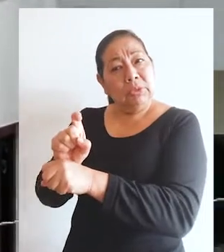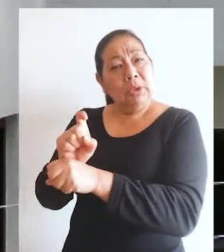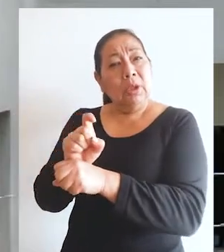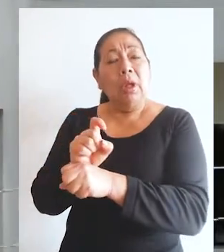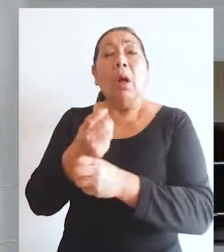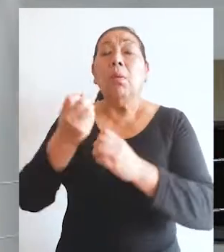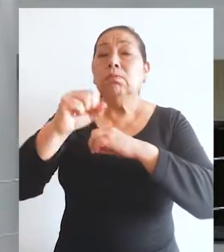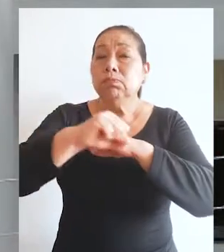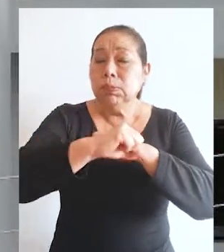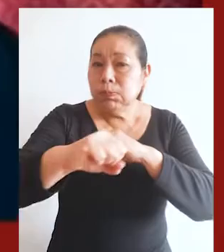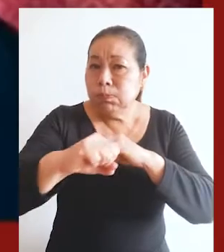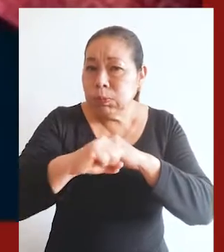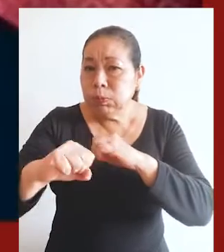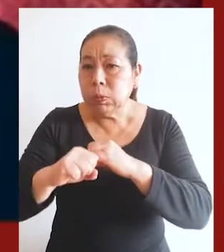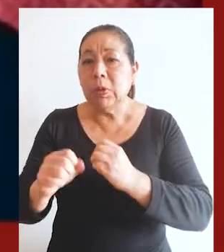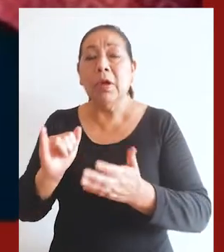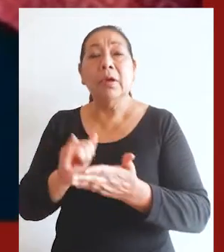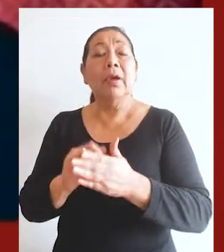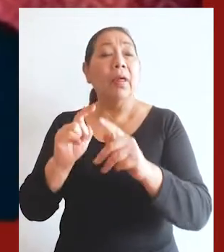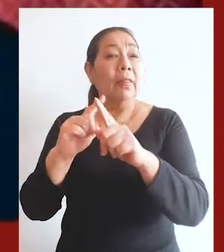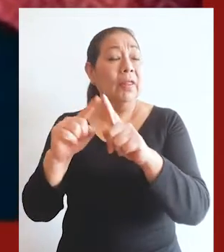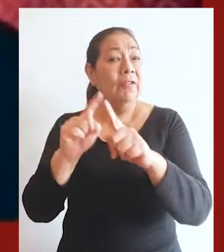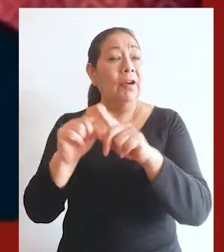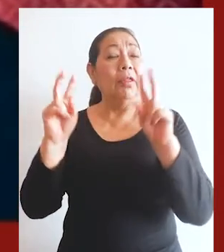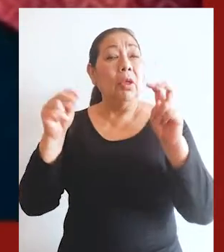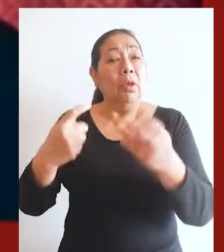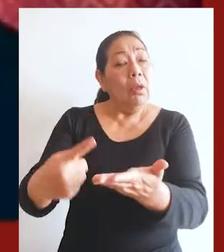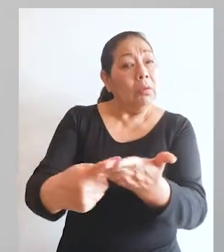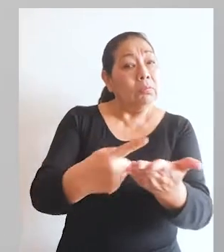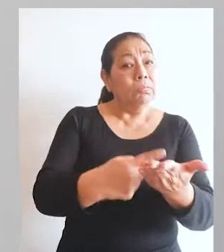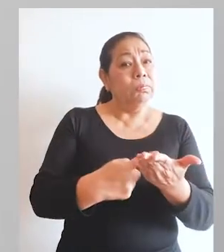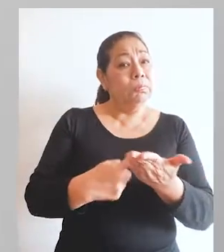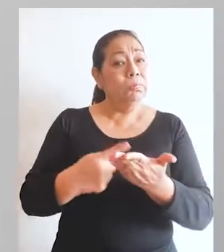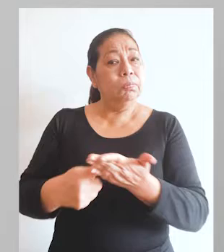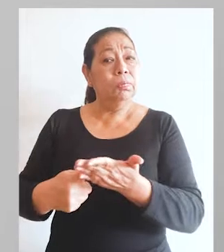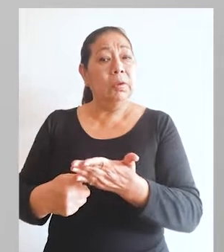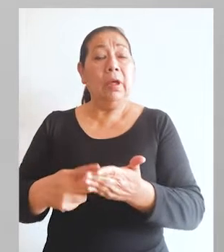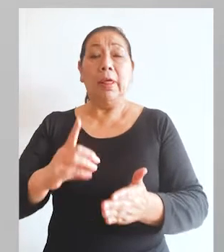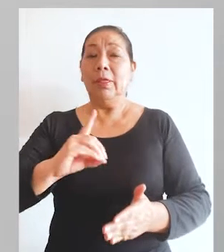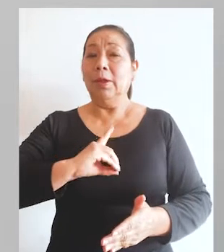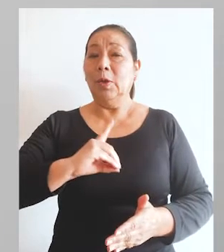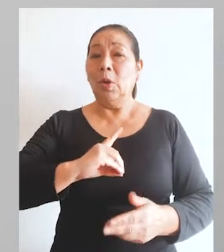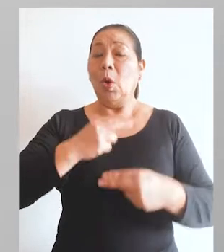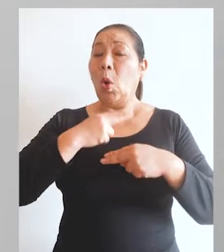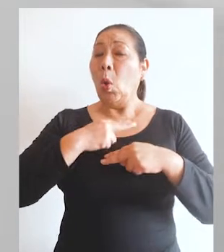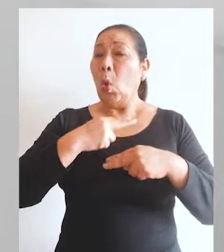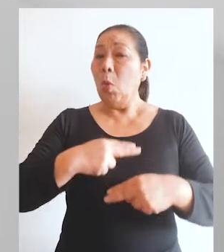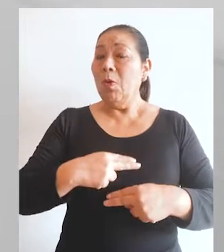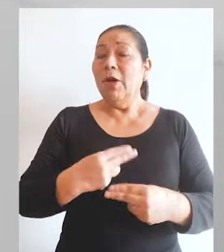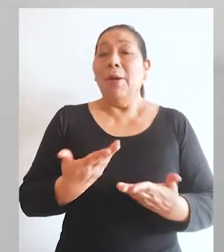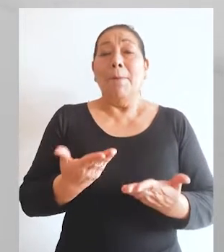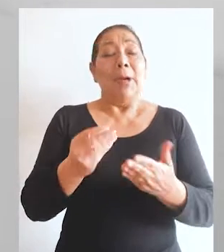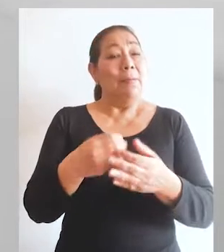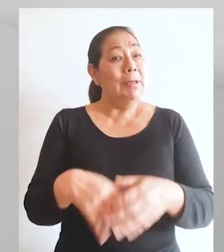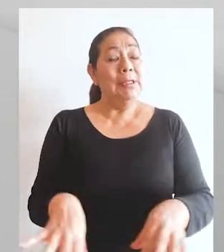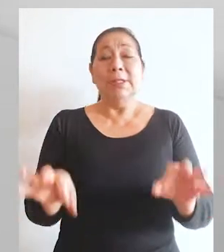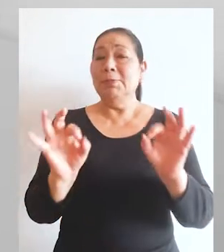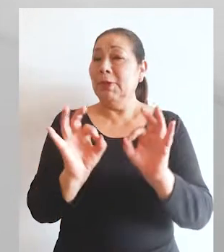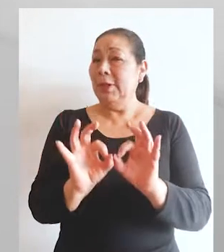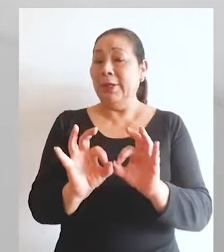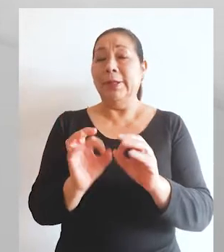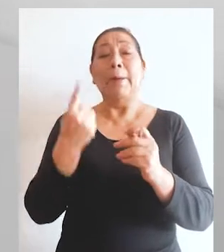y publicaciones, por lo que abordar, debatir y analizar la dignidad humana constituye la